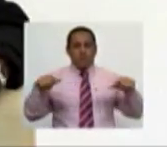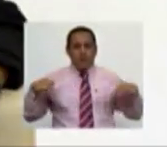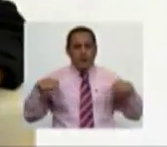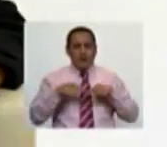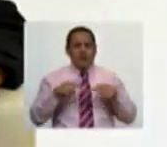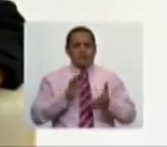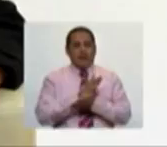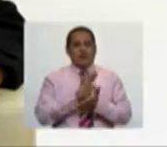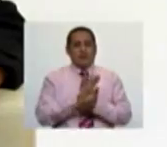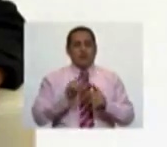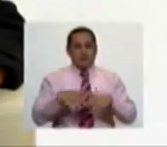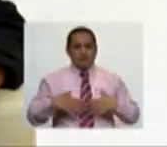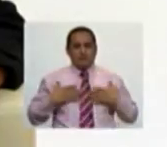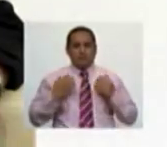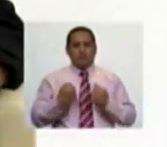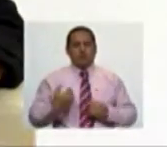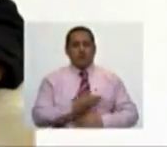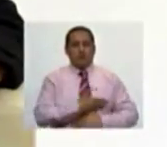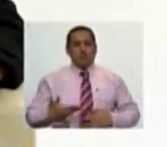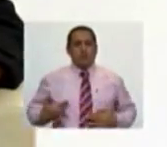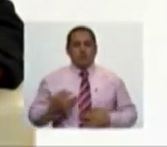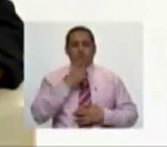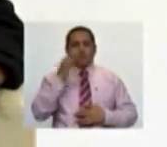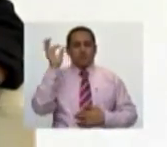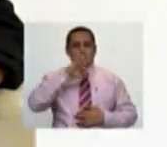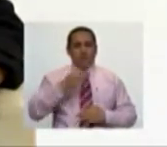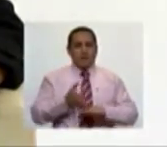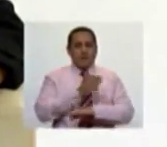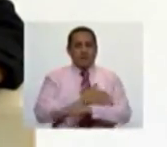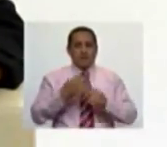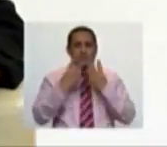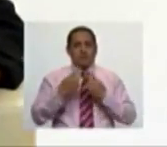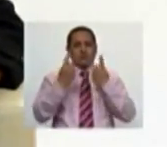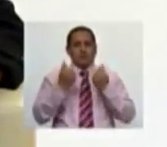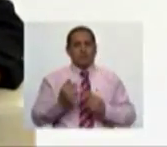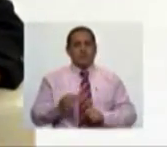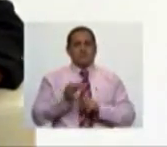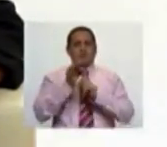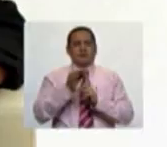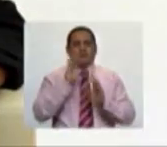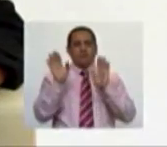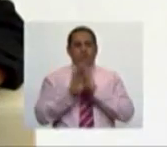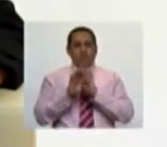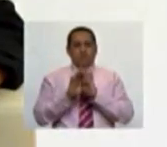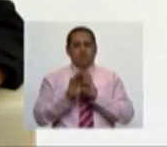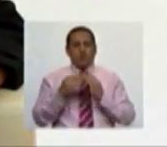barrio seguro. Y frente a ese esfuerzo del gobierno, nunca antes visto, una economía especial